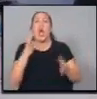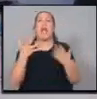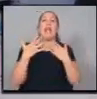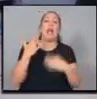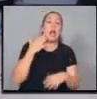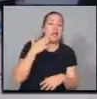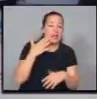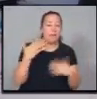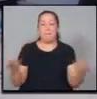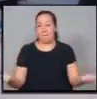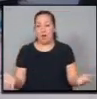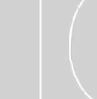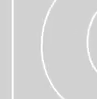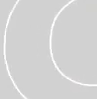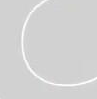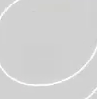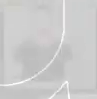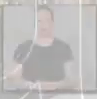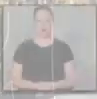Sí, no, por eso. Bueno, atención.